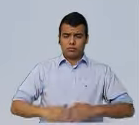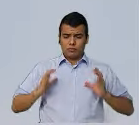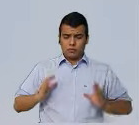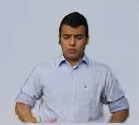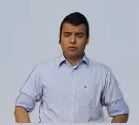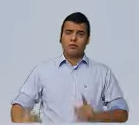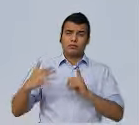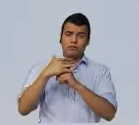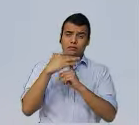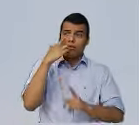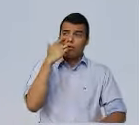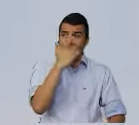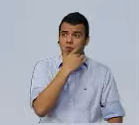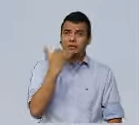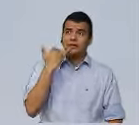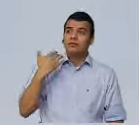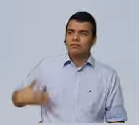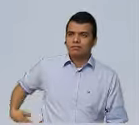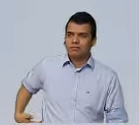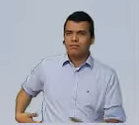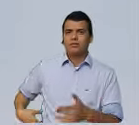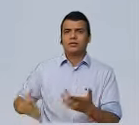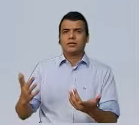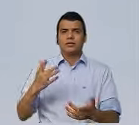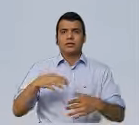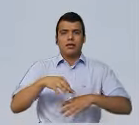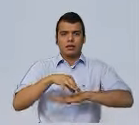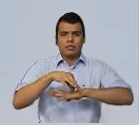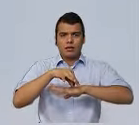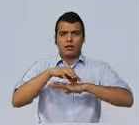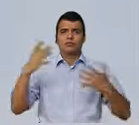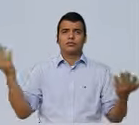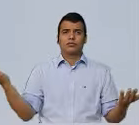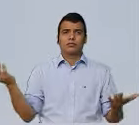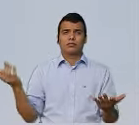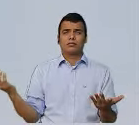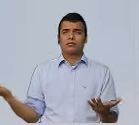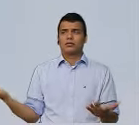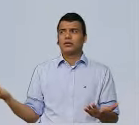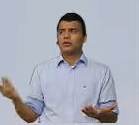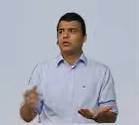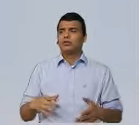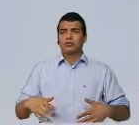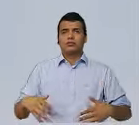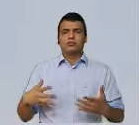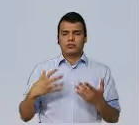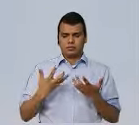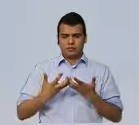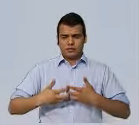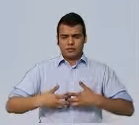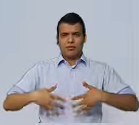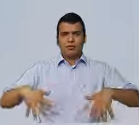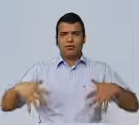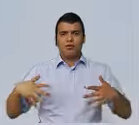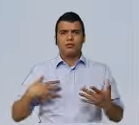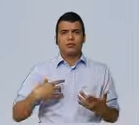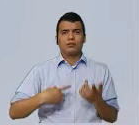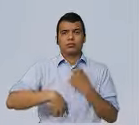los ojos, el riñón, los nervios, los vasos vasculares, el corazón. Es un